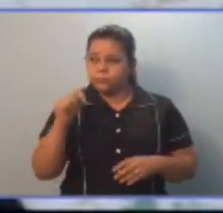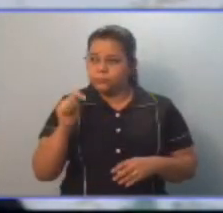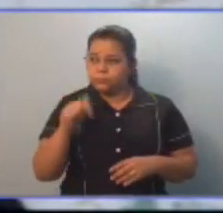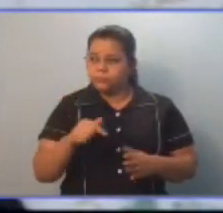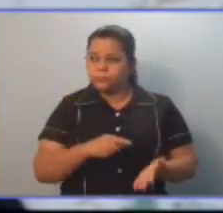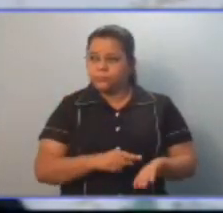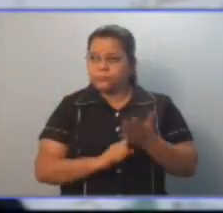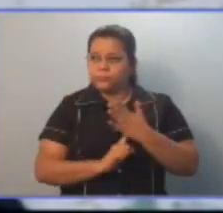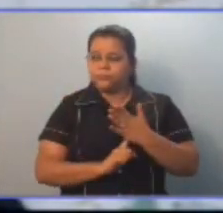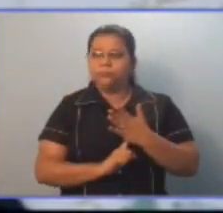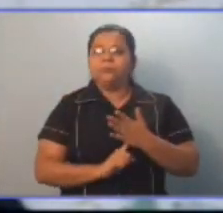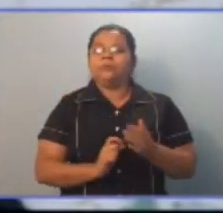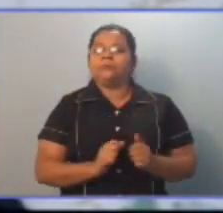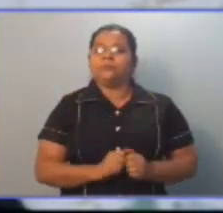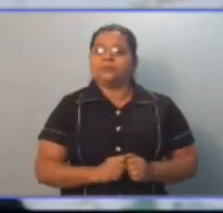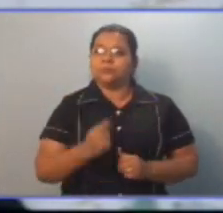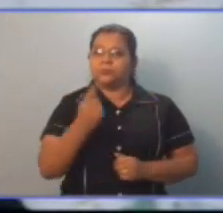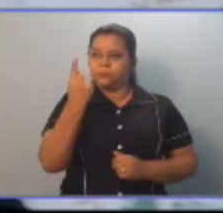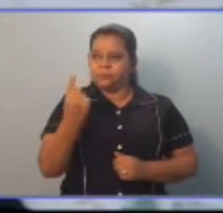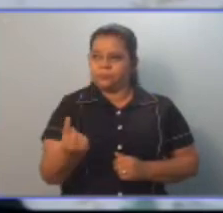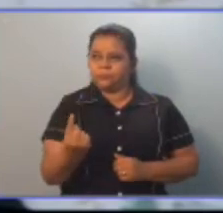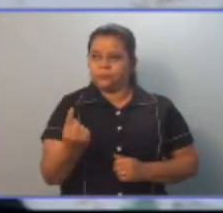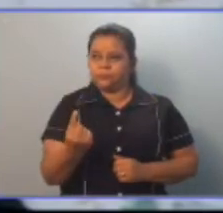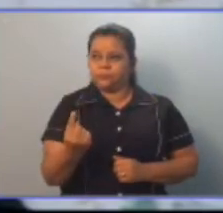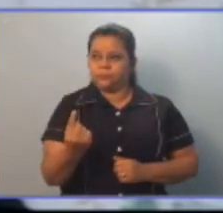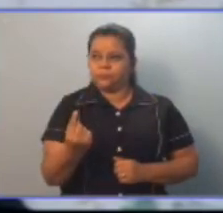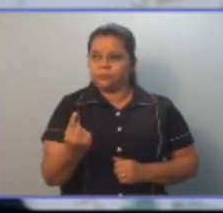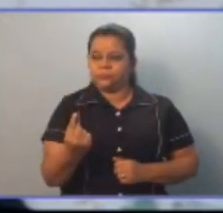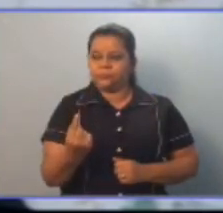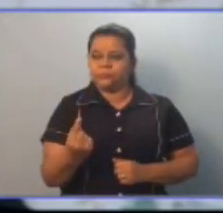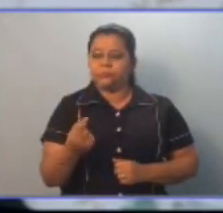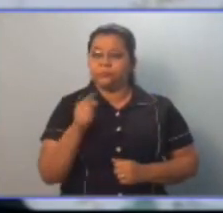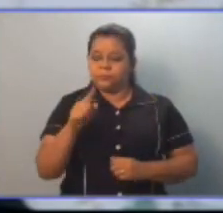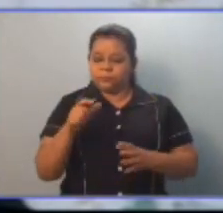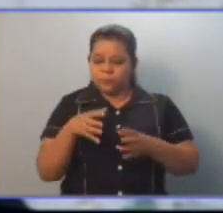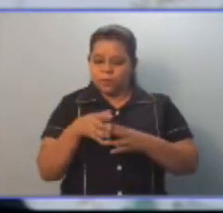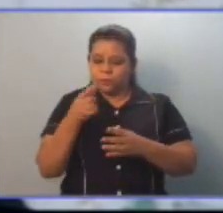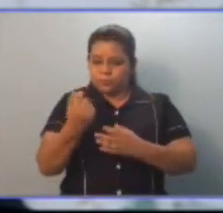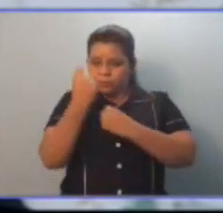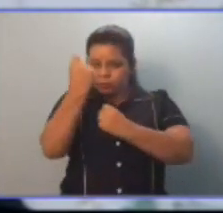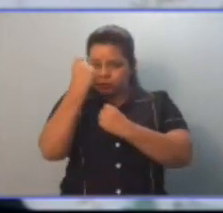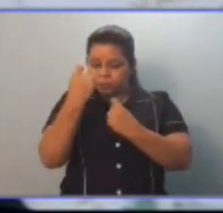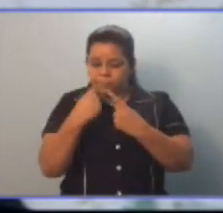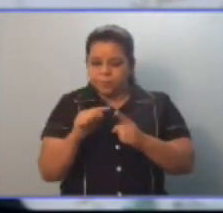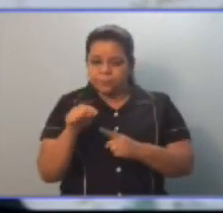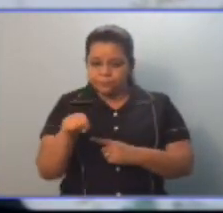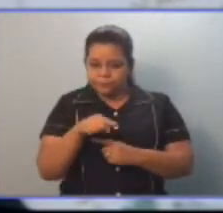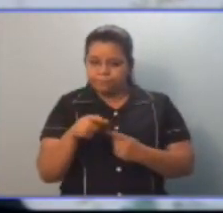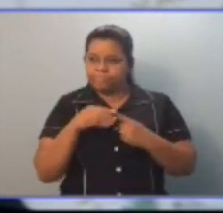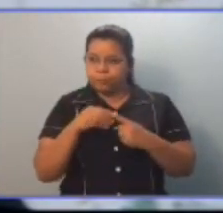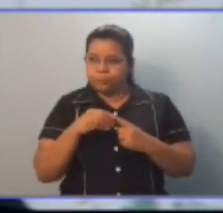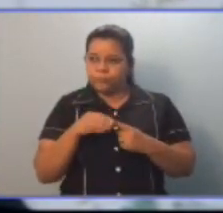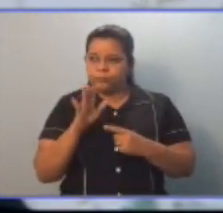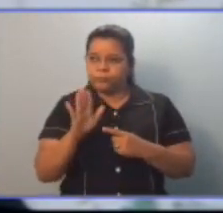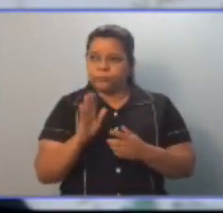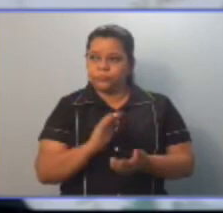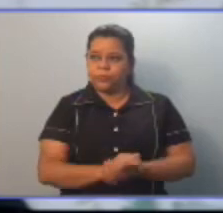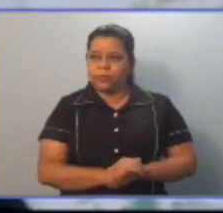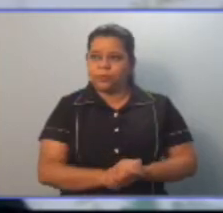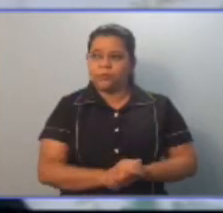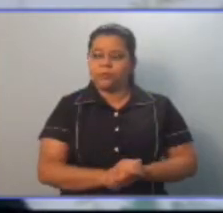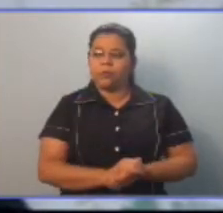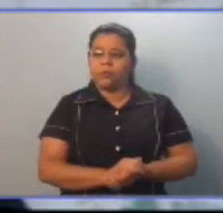presente un miembro de un sindicato, y ellos precisamente dentro de sus